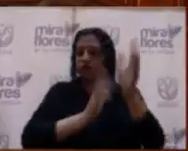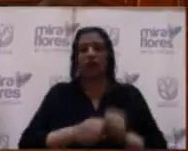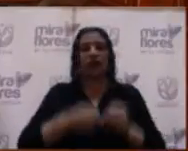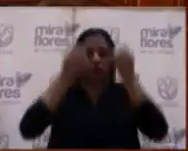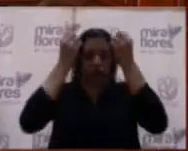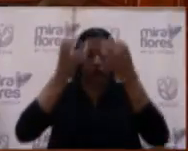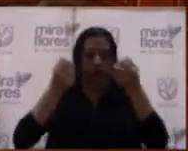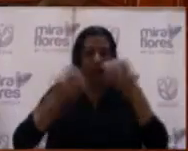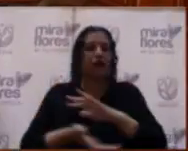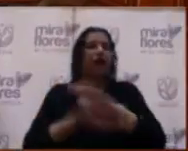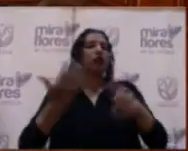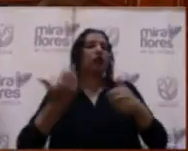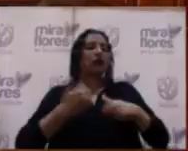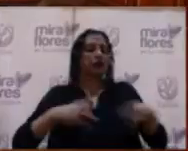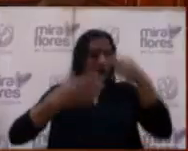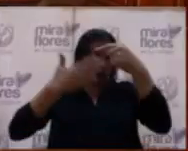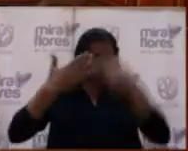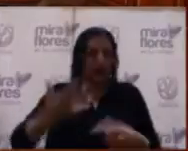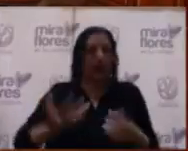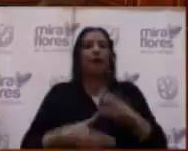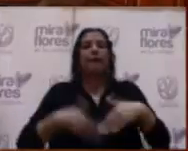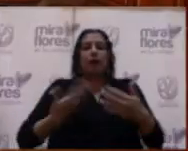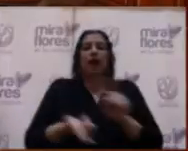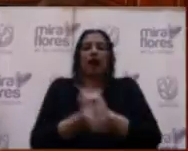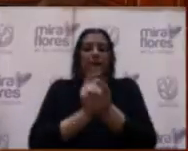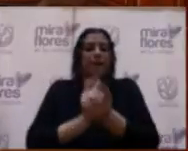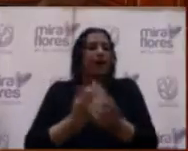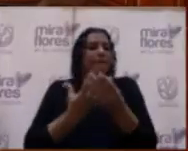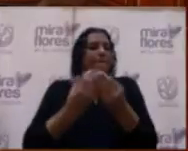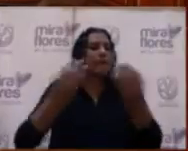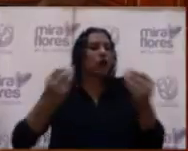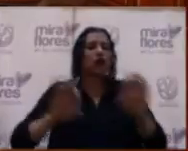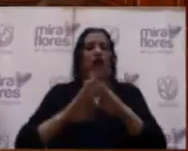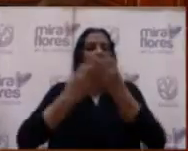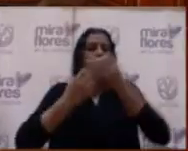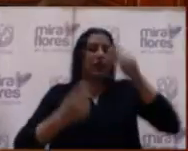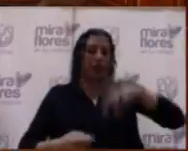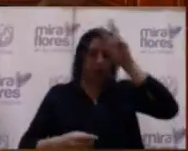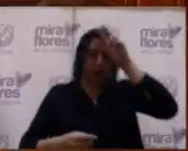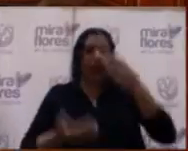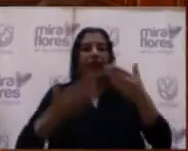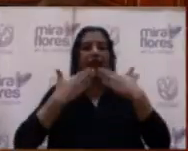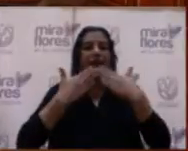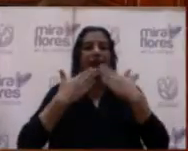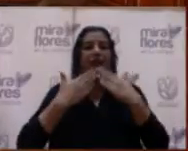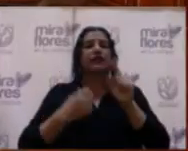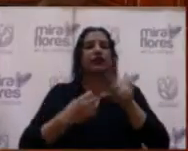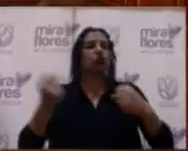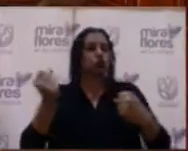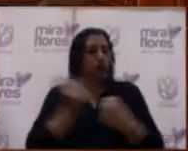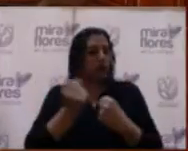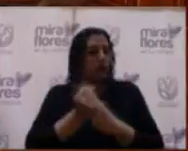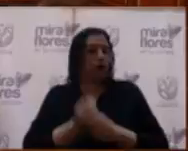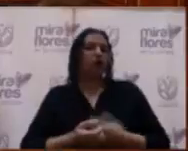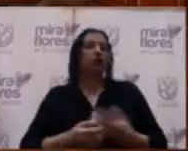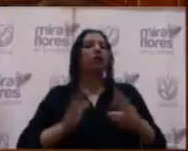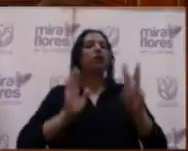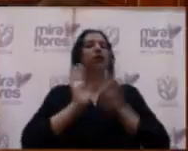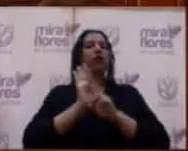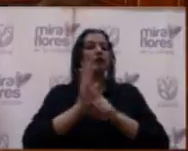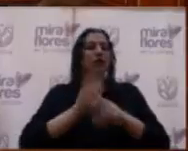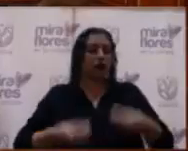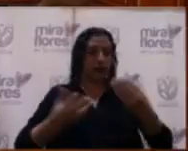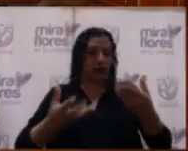que permitirán cambiar la historia de miles de familias peruanas gracias a la detección oportuna de la enfermedad.